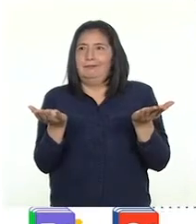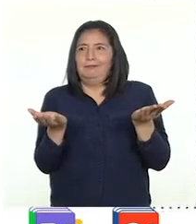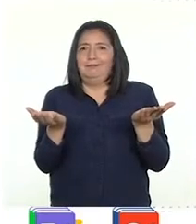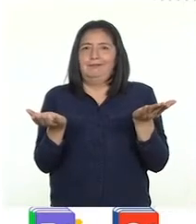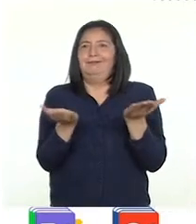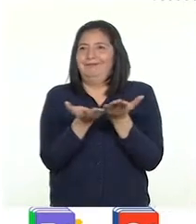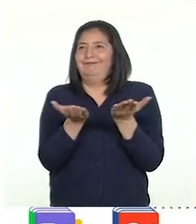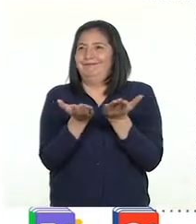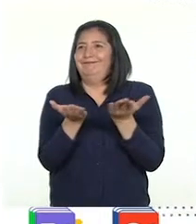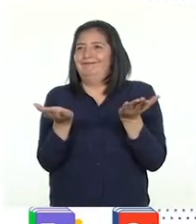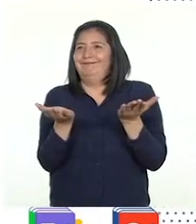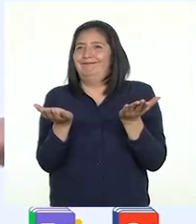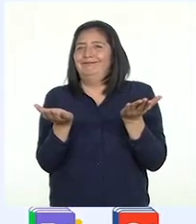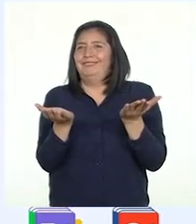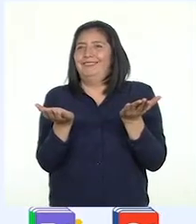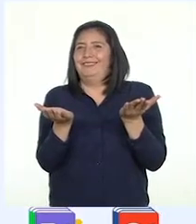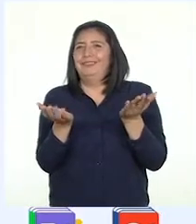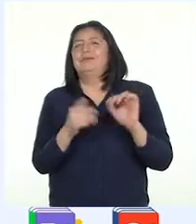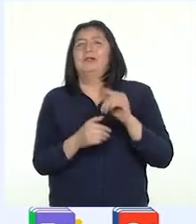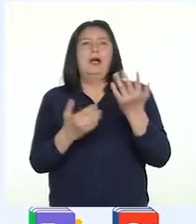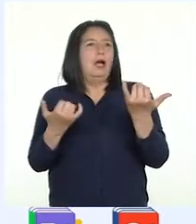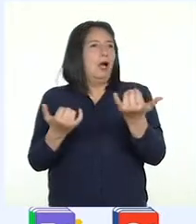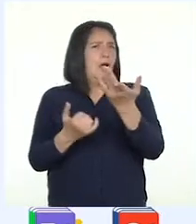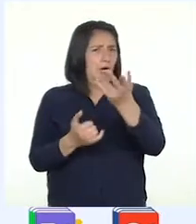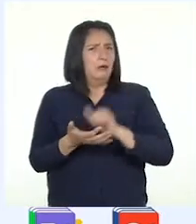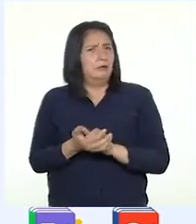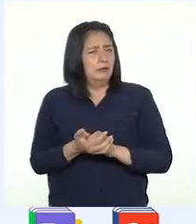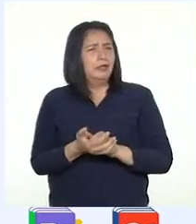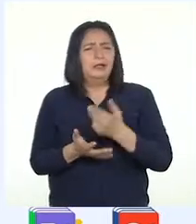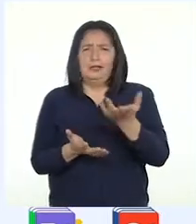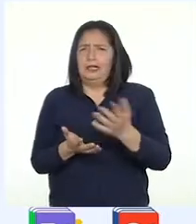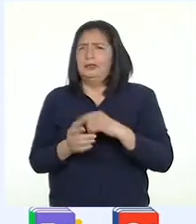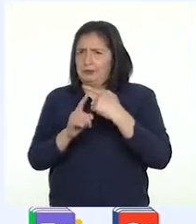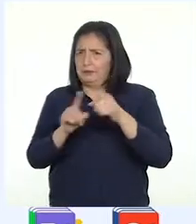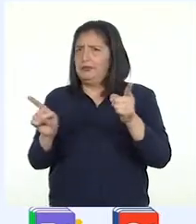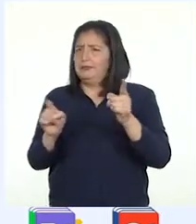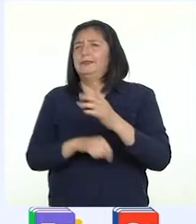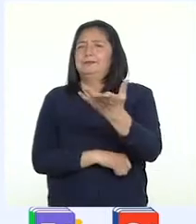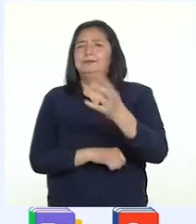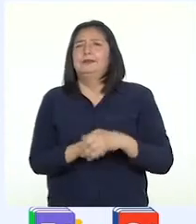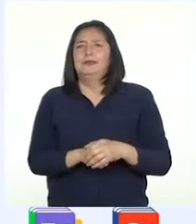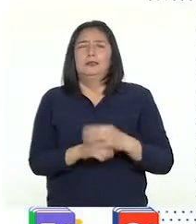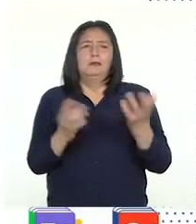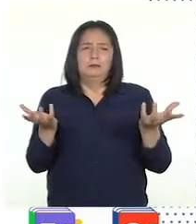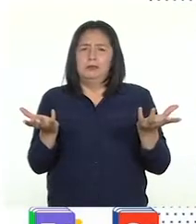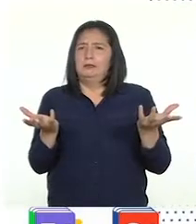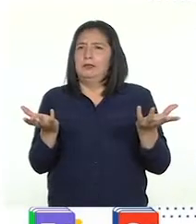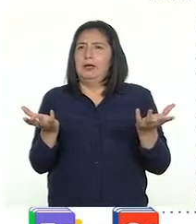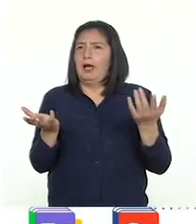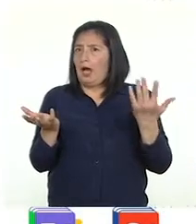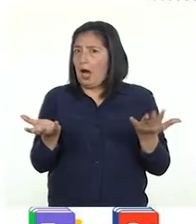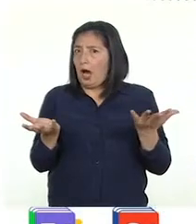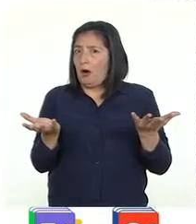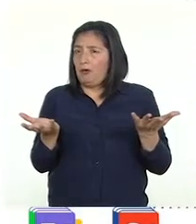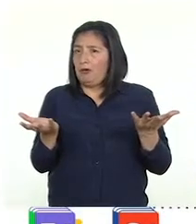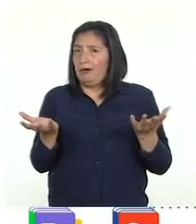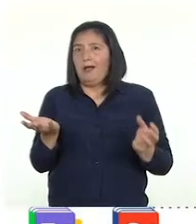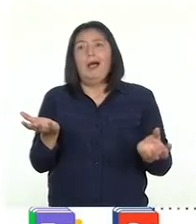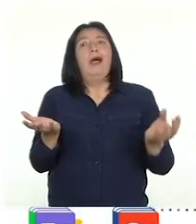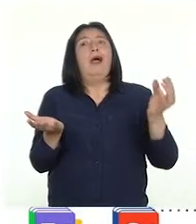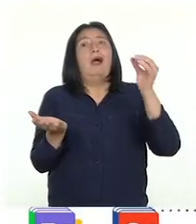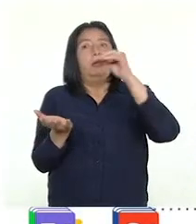balanza recupera el equilibrio. Ahora hagamos algo diferente. Agreguemos una pesa de